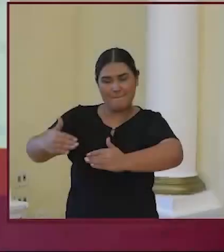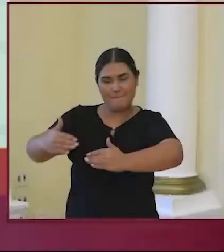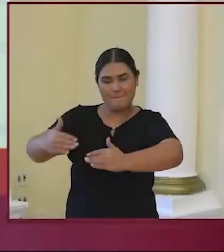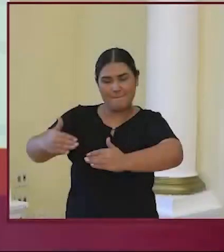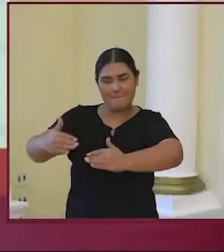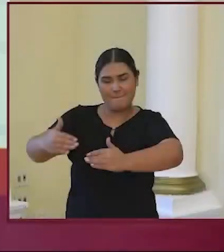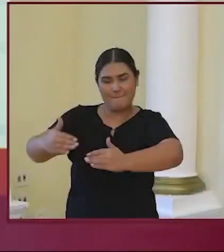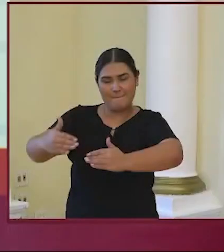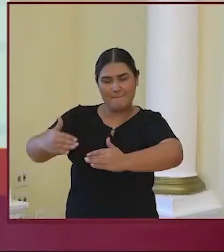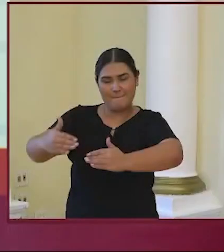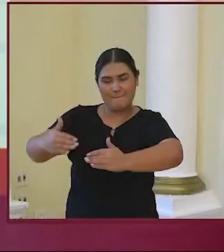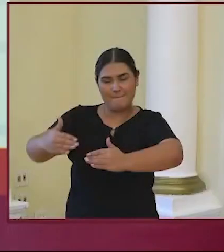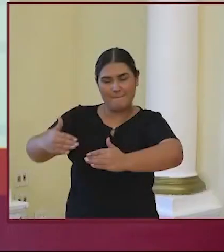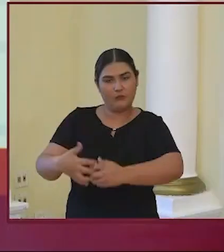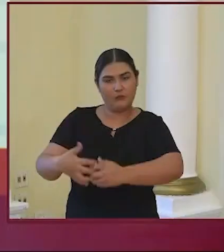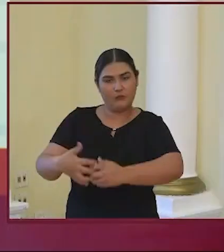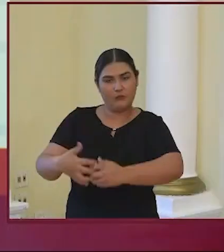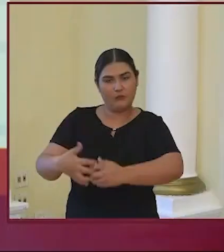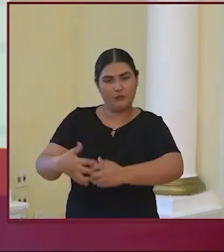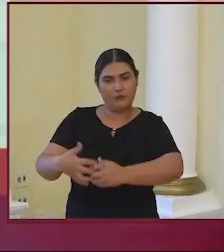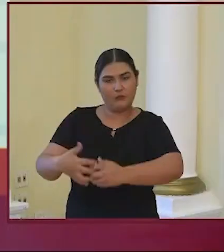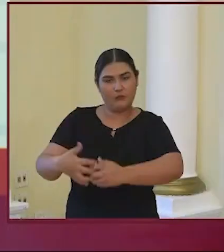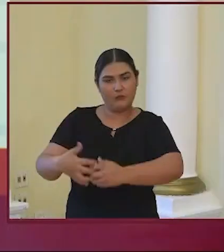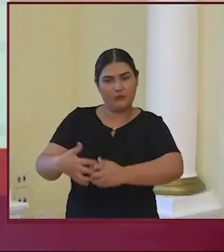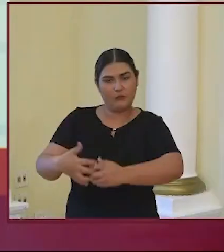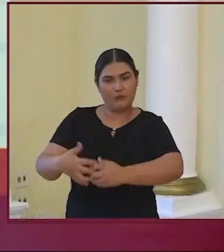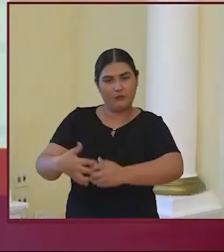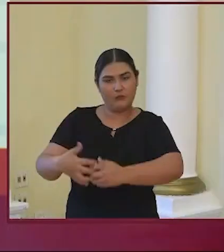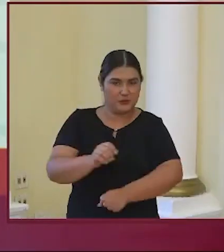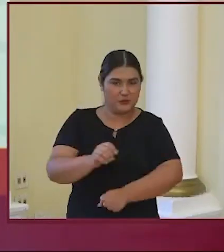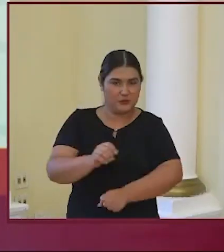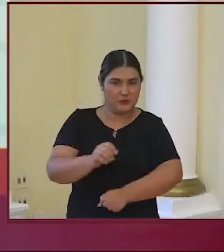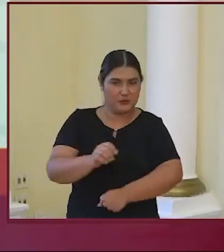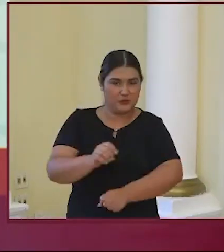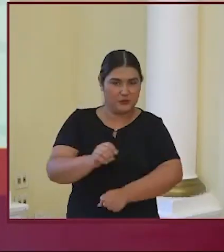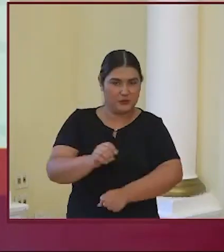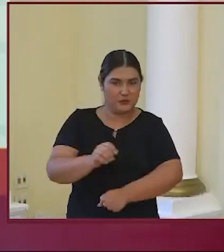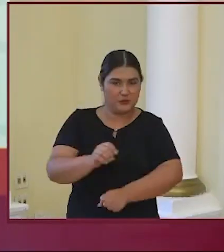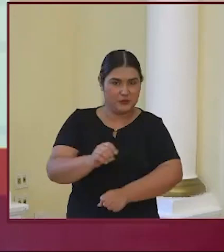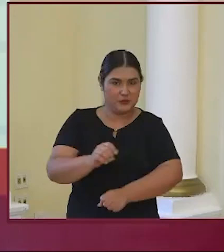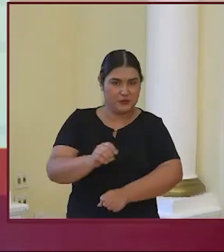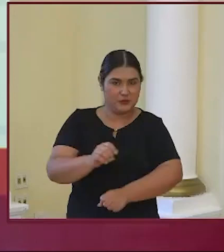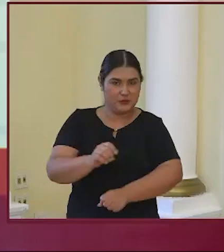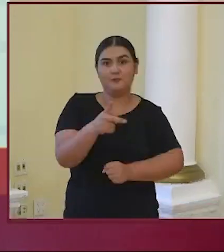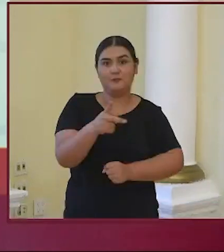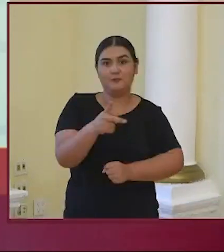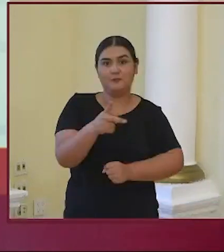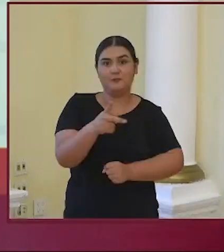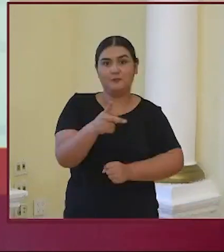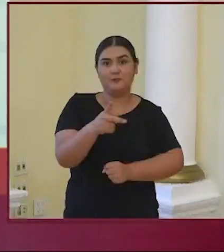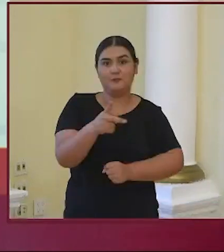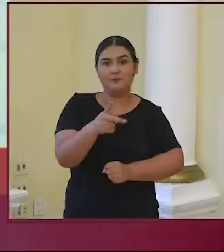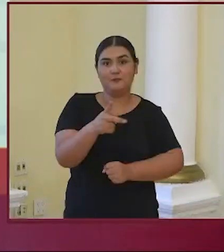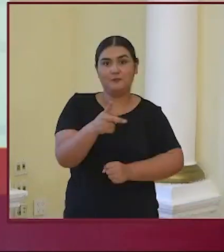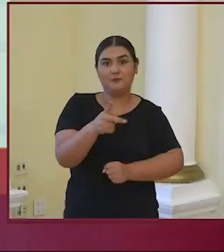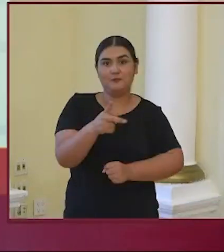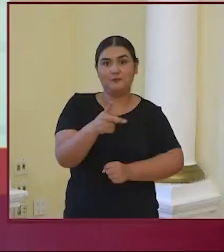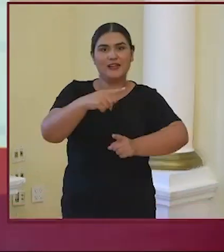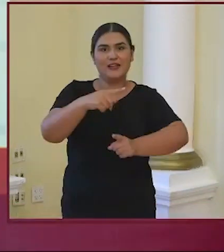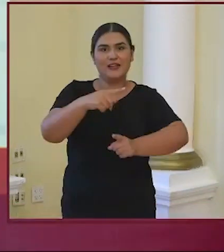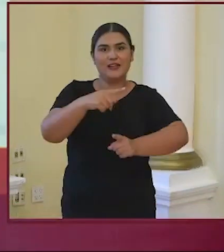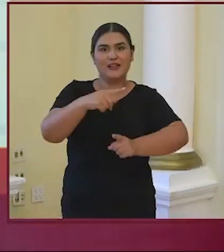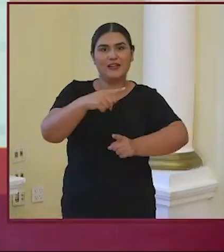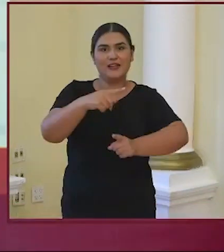Y finalmente, una invitación a la industria automotriz para que,